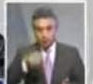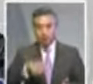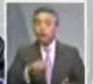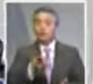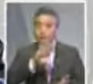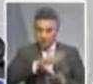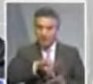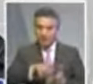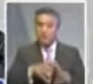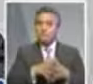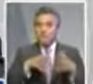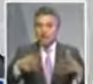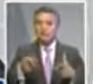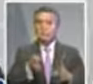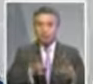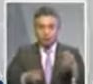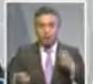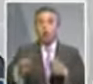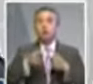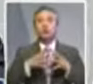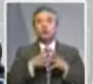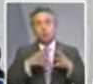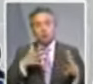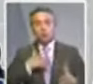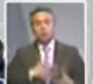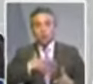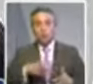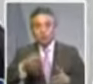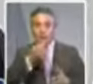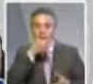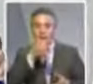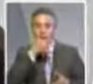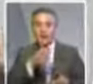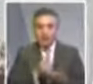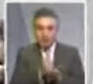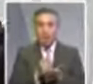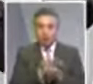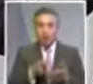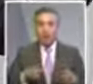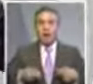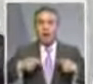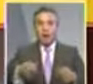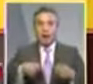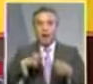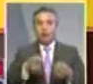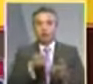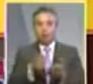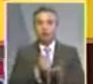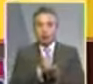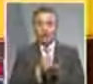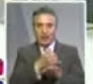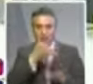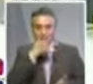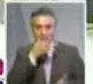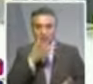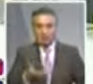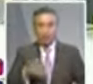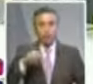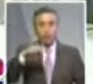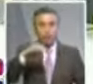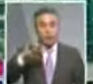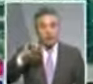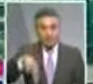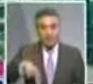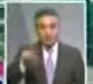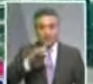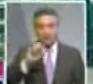eso nos transforma en un mercado muy atractivo para la industria farmacéutica, su gasto en medicamentos. Según el MinSal, la ley de fármacos